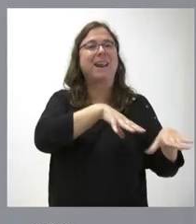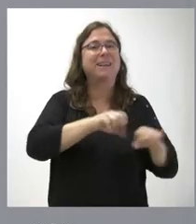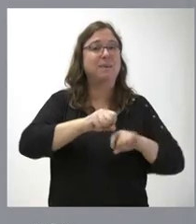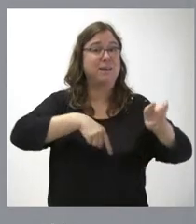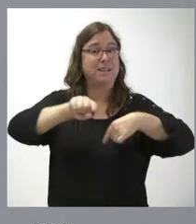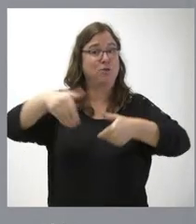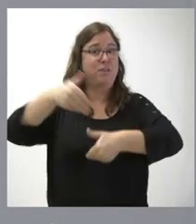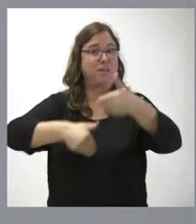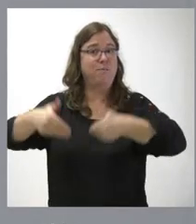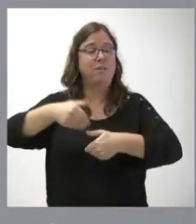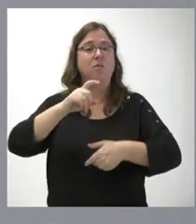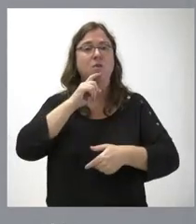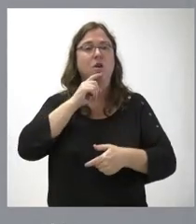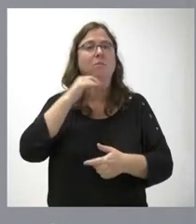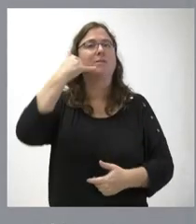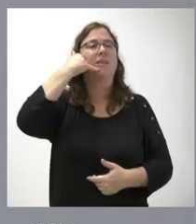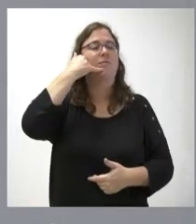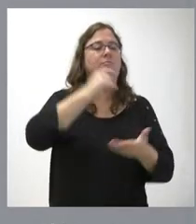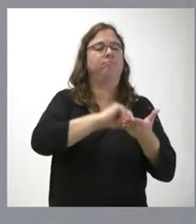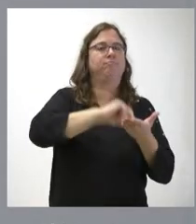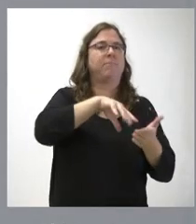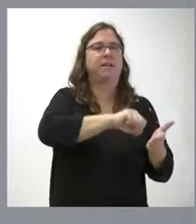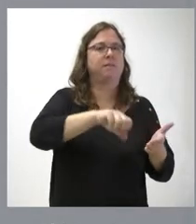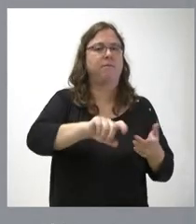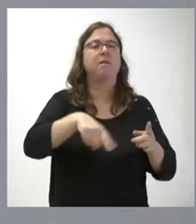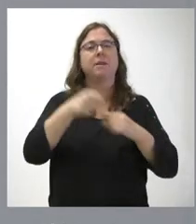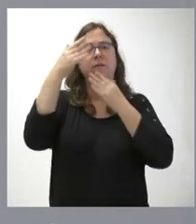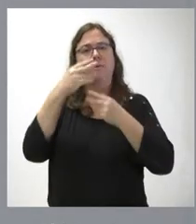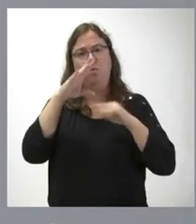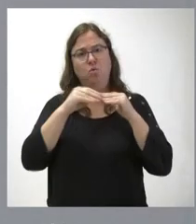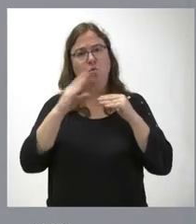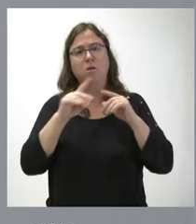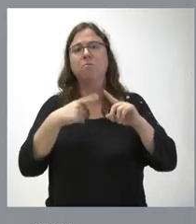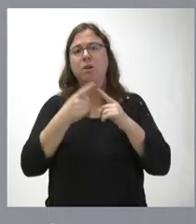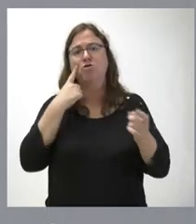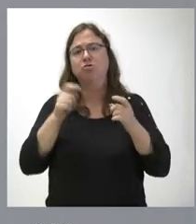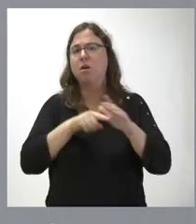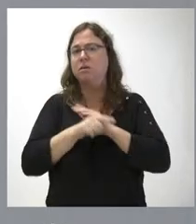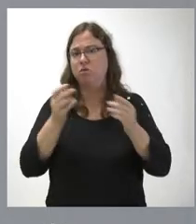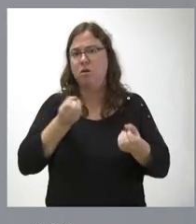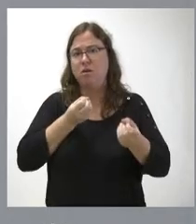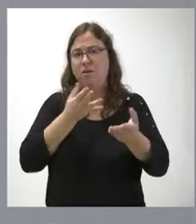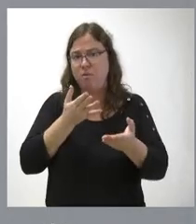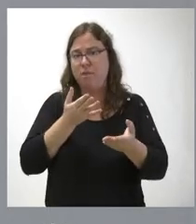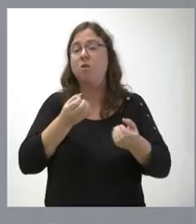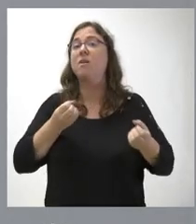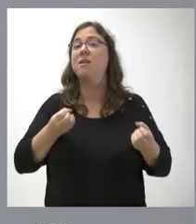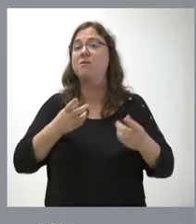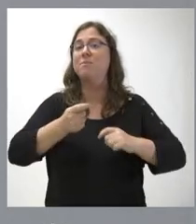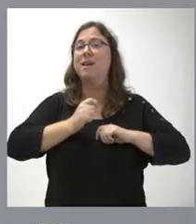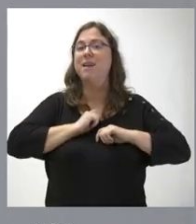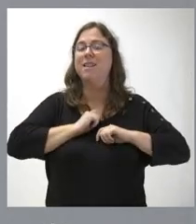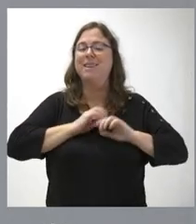a la demanda mediante la recogida de reservas telefónicas atención a los usuarios y control y gestión de la información recibida de los equipos